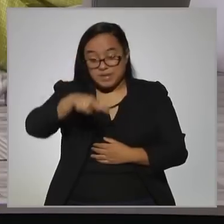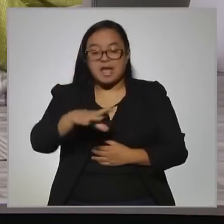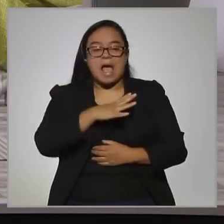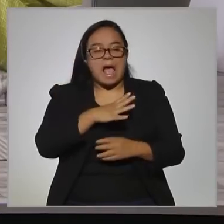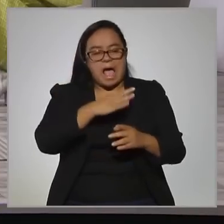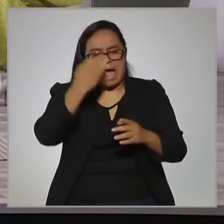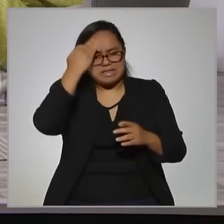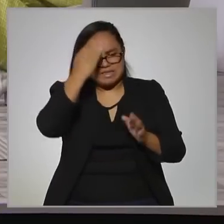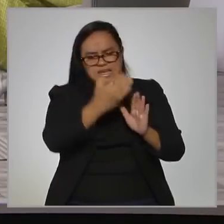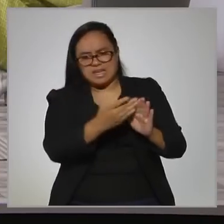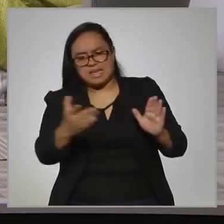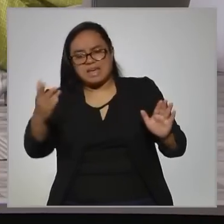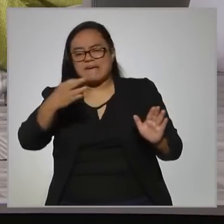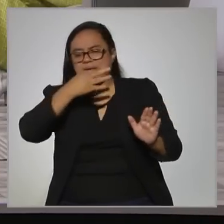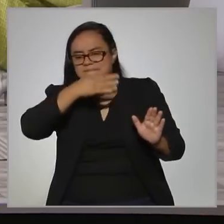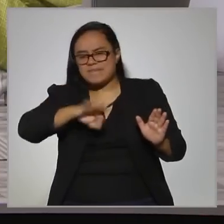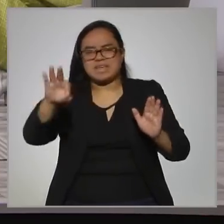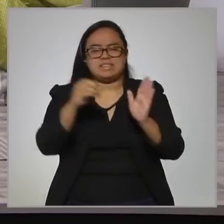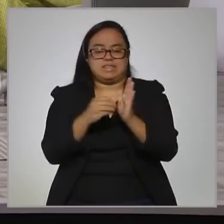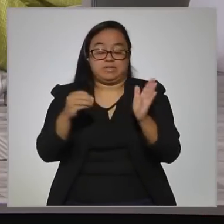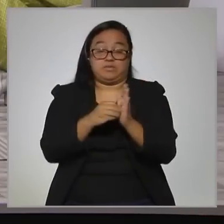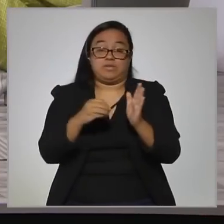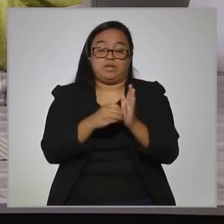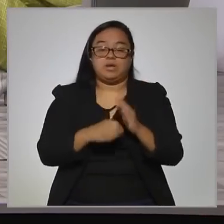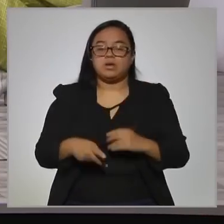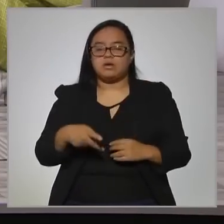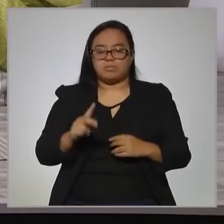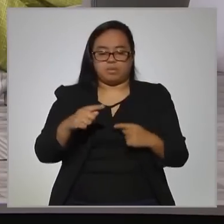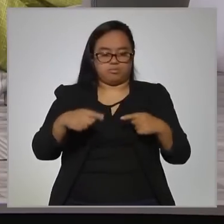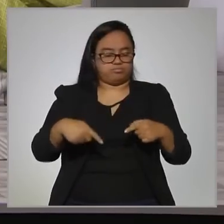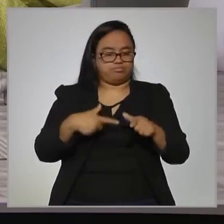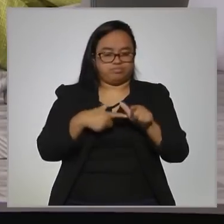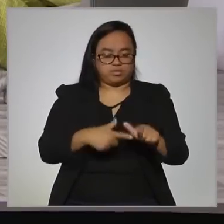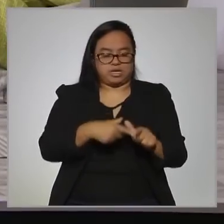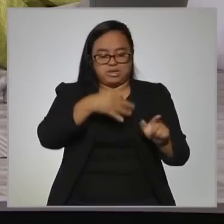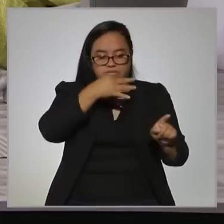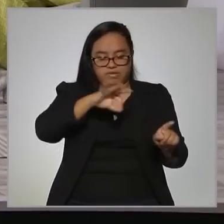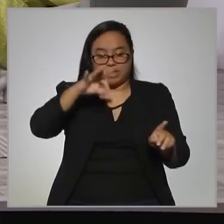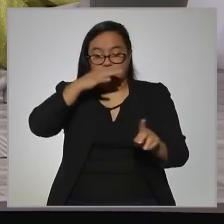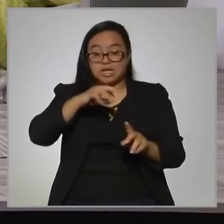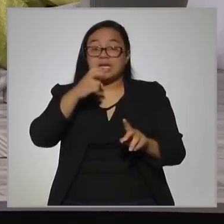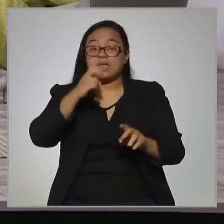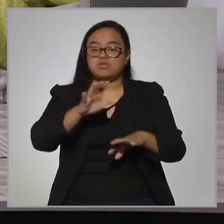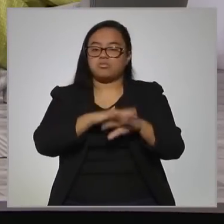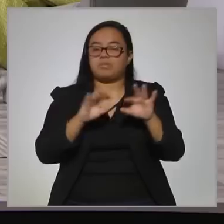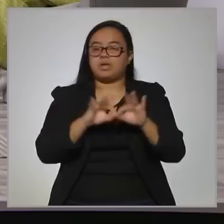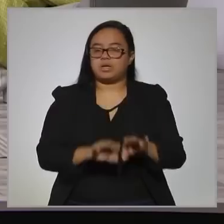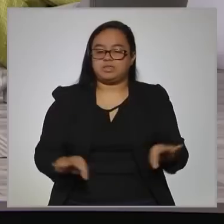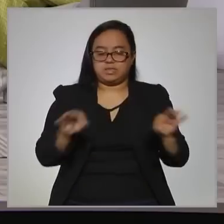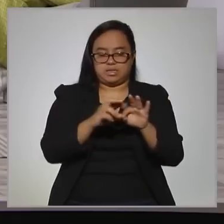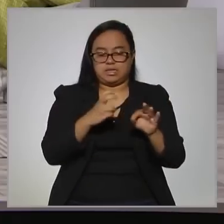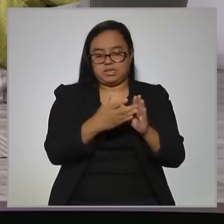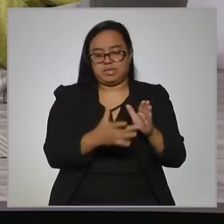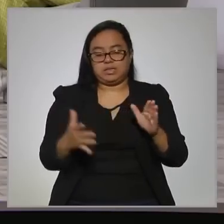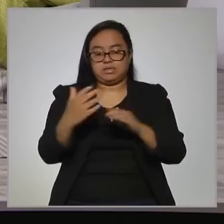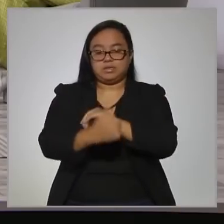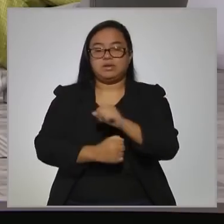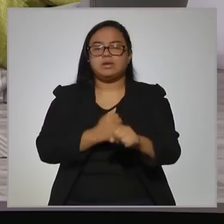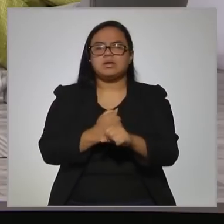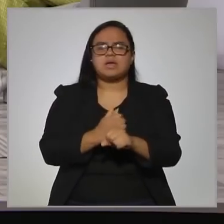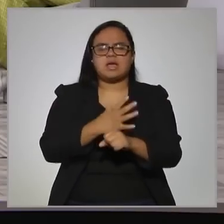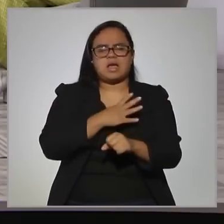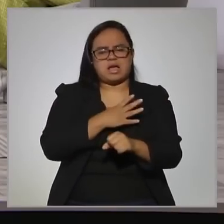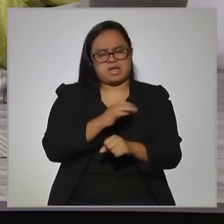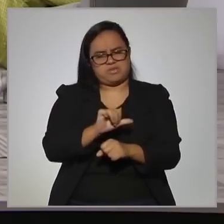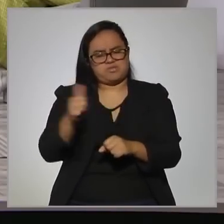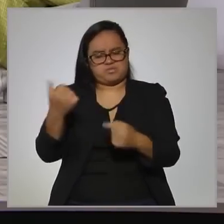un tiempo de festejo, sobre todo, pero es una cadena de fiestas que yo creo que son las más importantes del año, ¿sí? Hay otras,